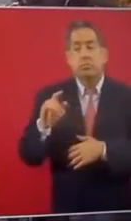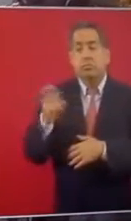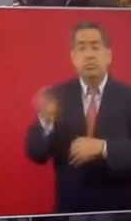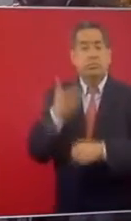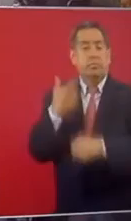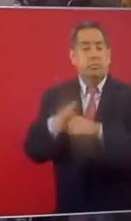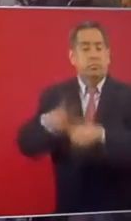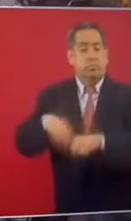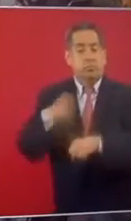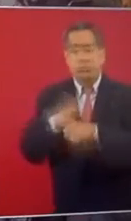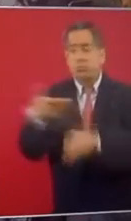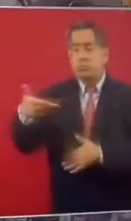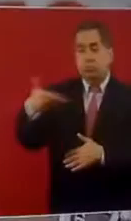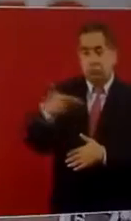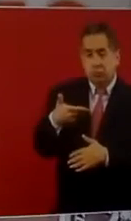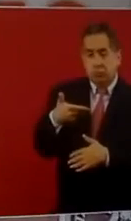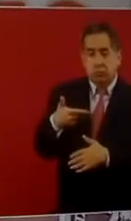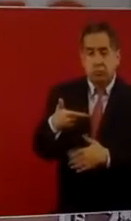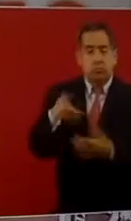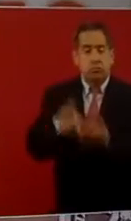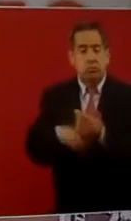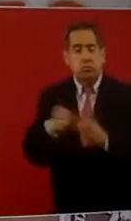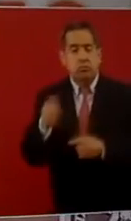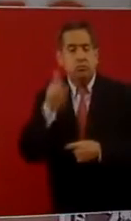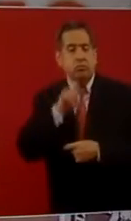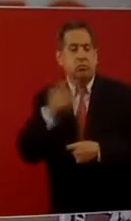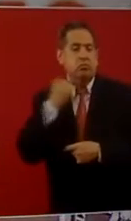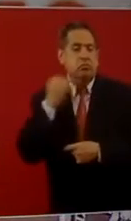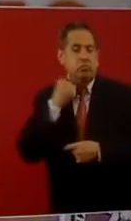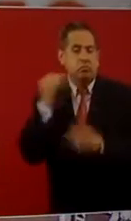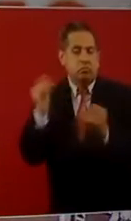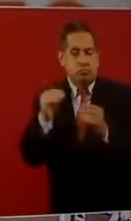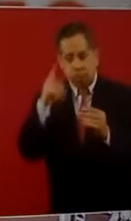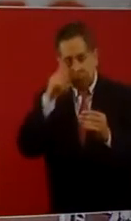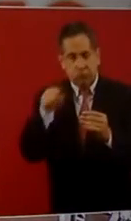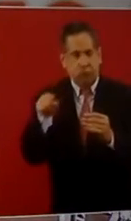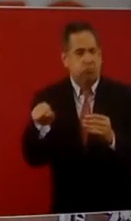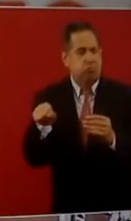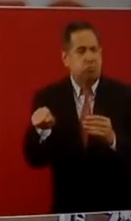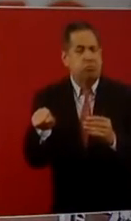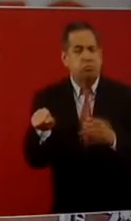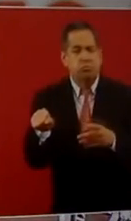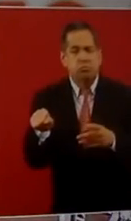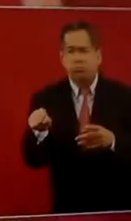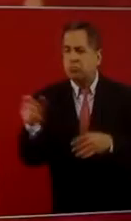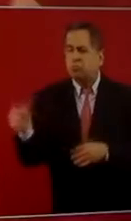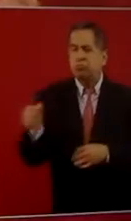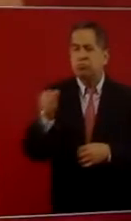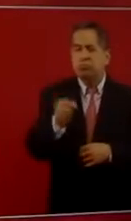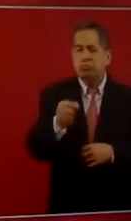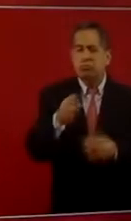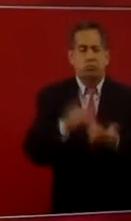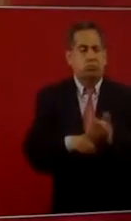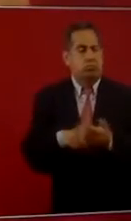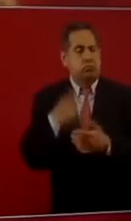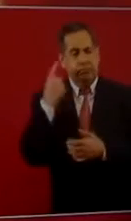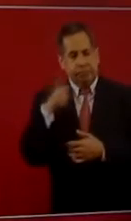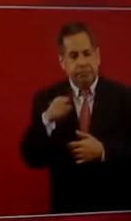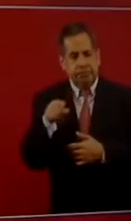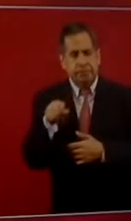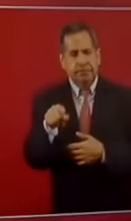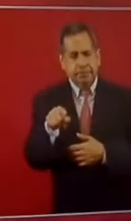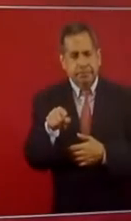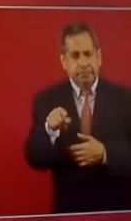apoyo económico para cubrir los gastos funerarios de las víctimas de COVID-19. Hay que destacar que en este apoyo